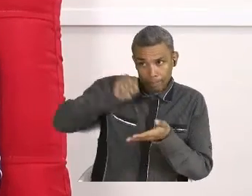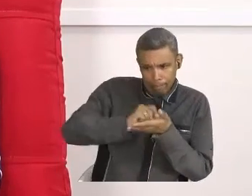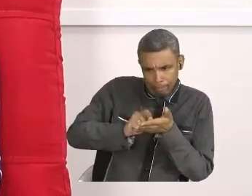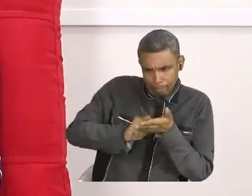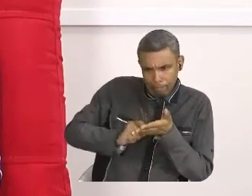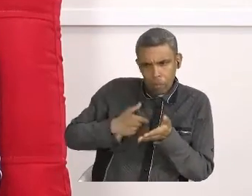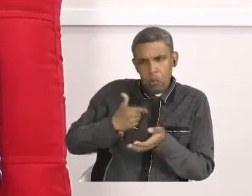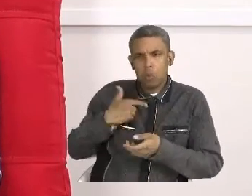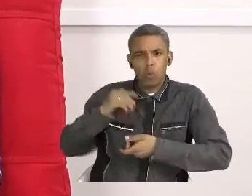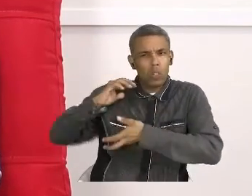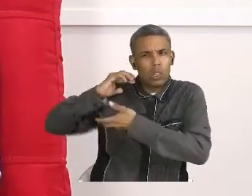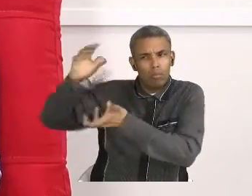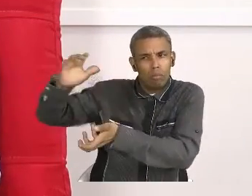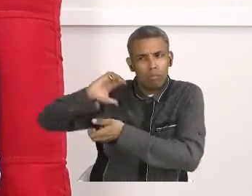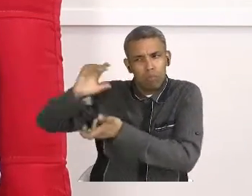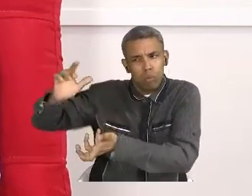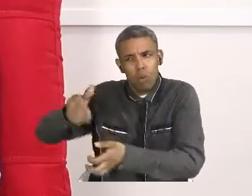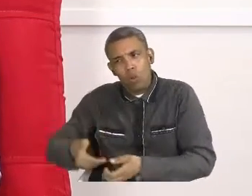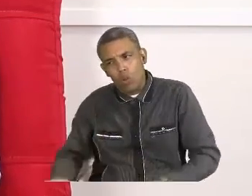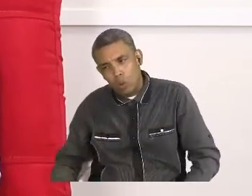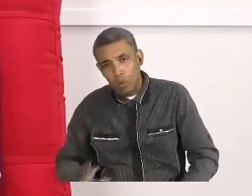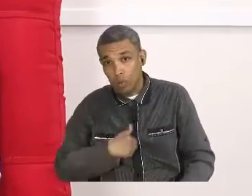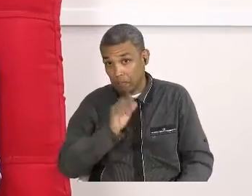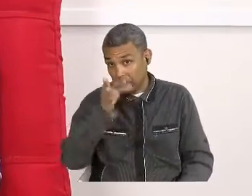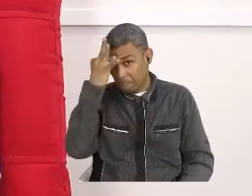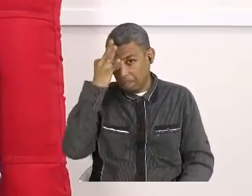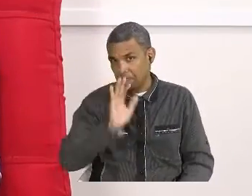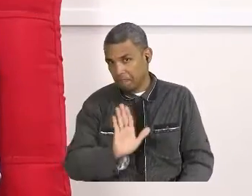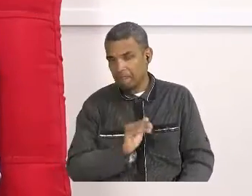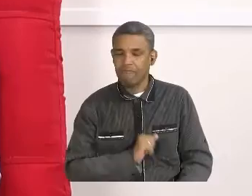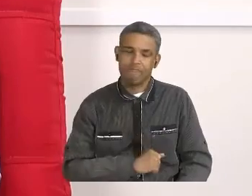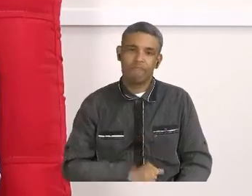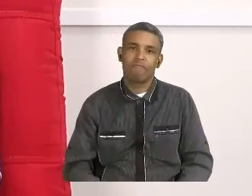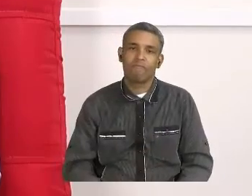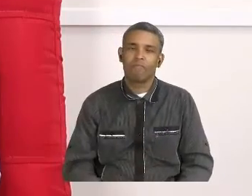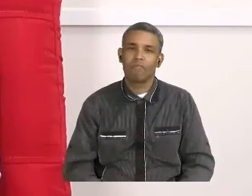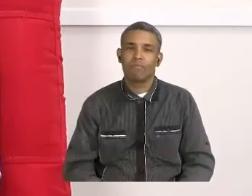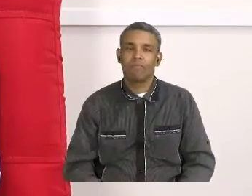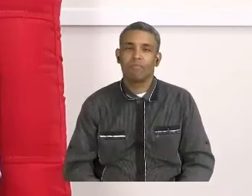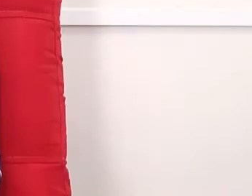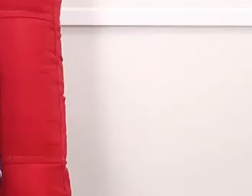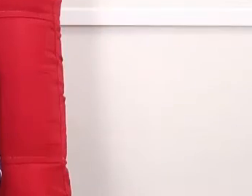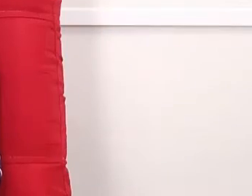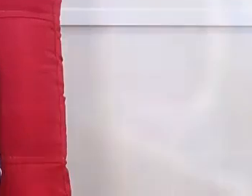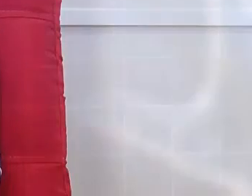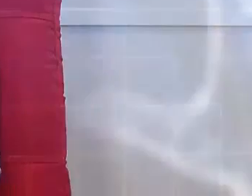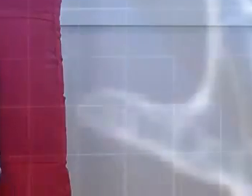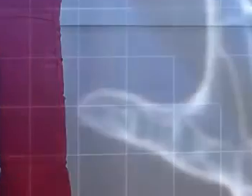acerquen estos kits a la Cruz Roja Colombiana en Barranca Bermeja.